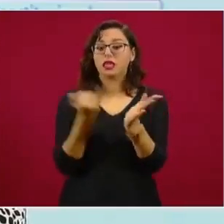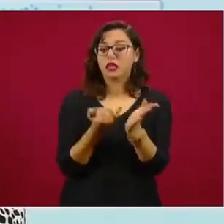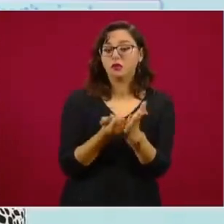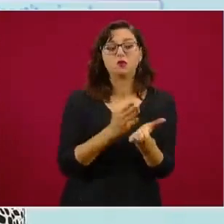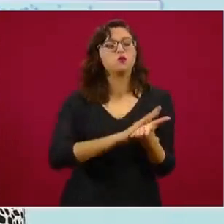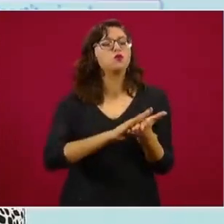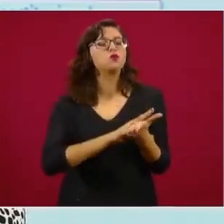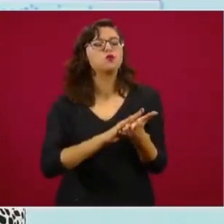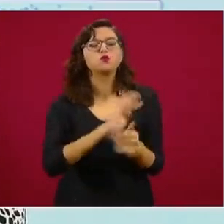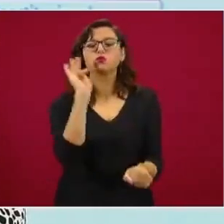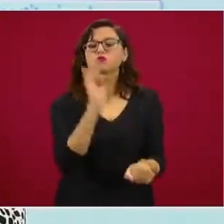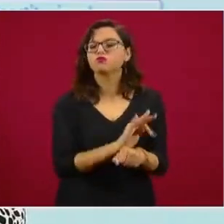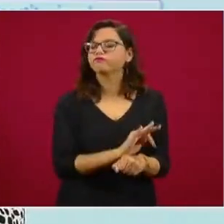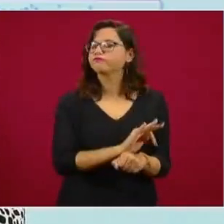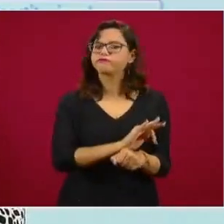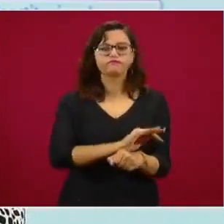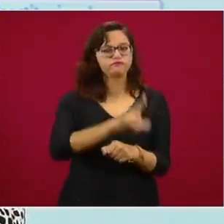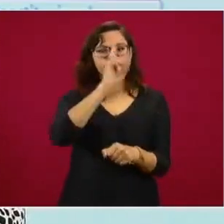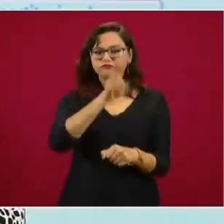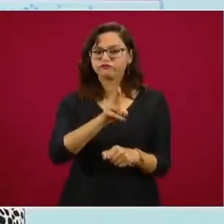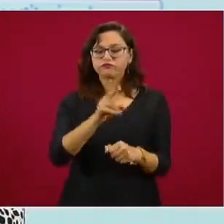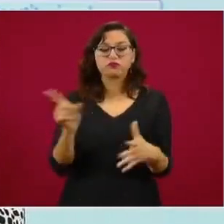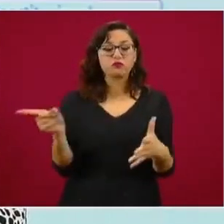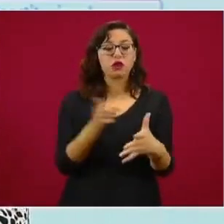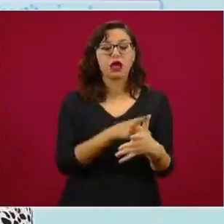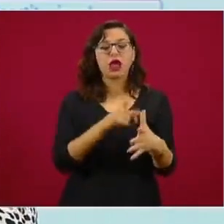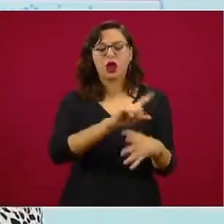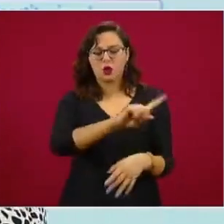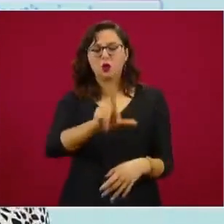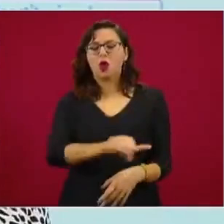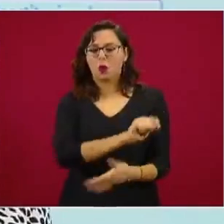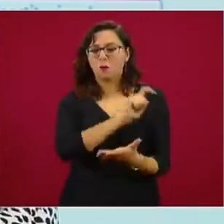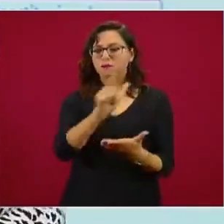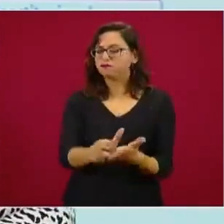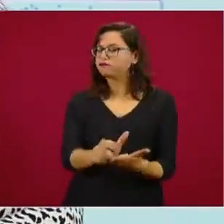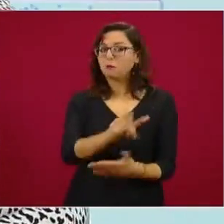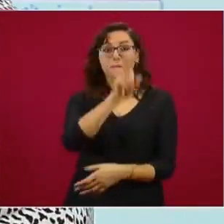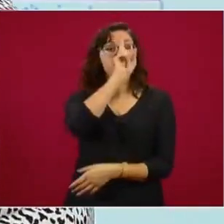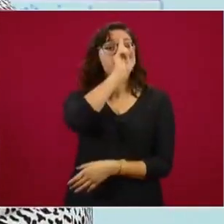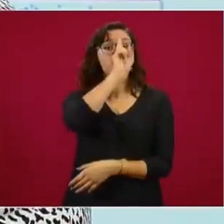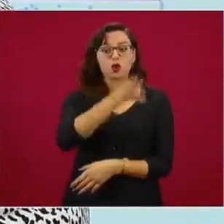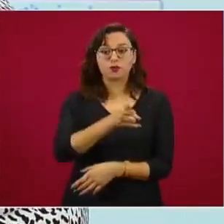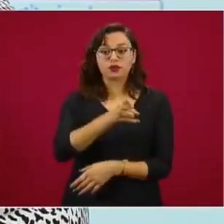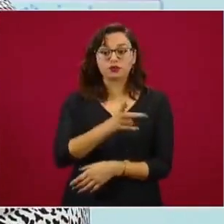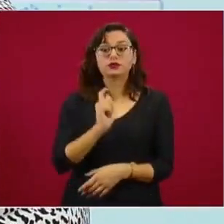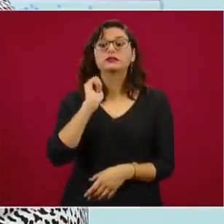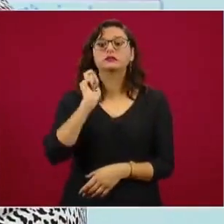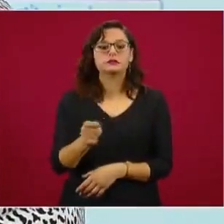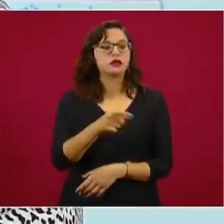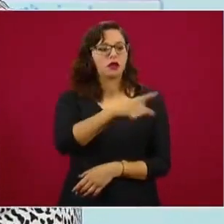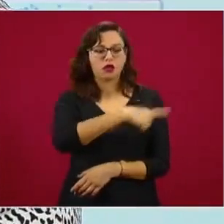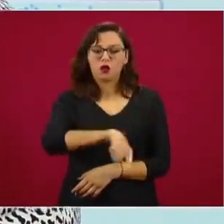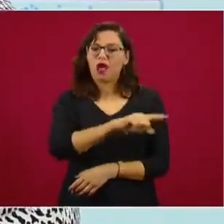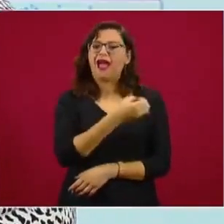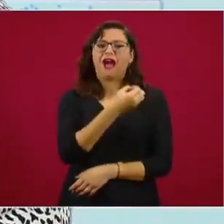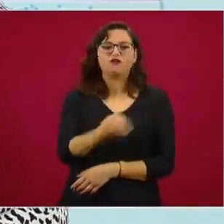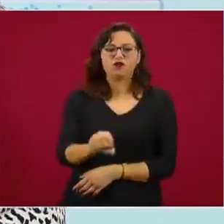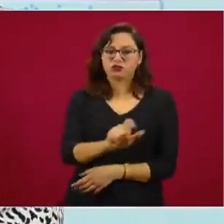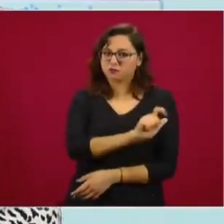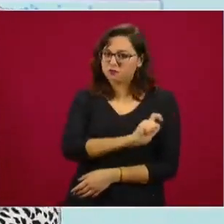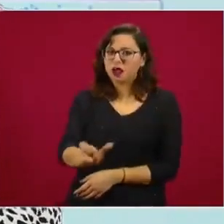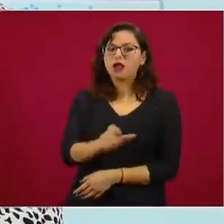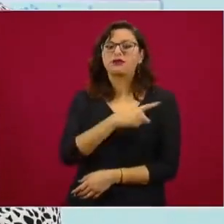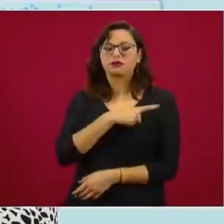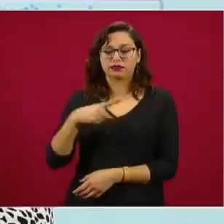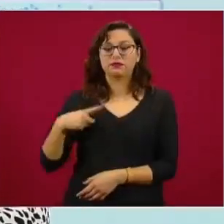las exenciones de impuestos en los términos de la ley. Con esto se evitó ya las condonaciones y nos ahorramos esa parte